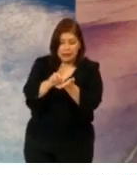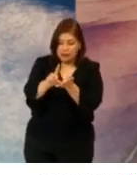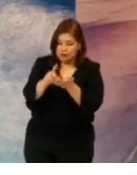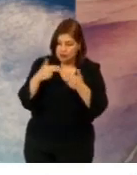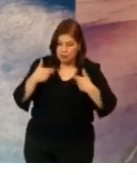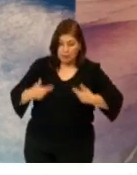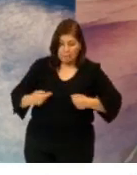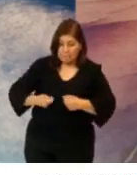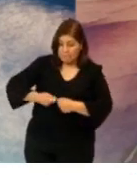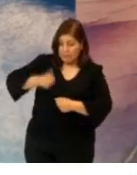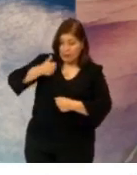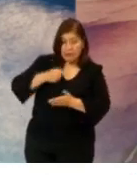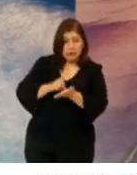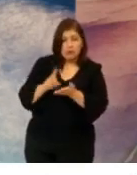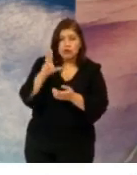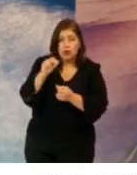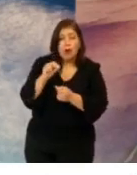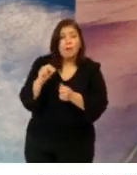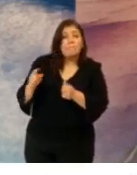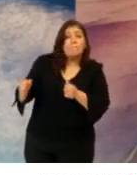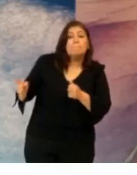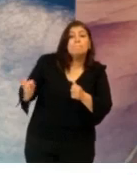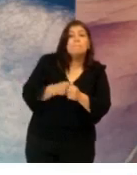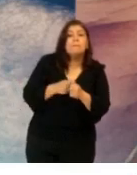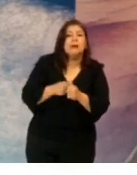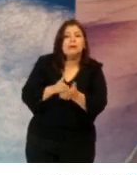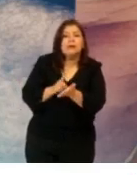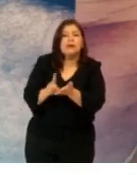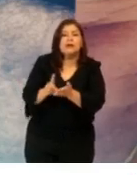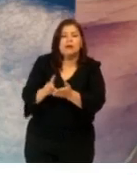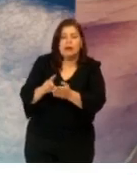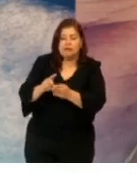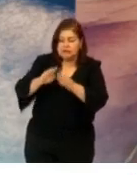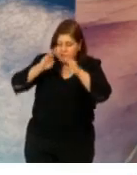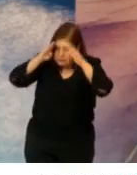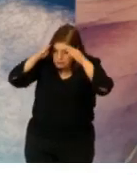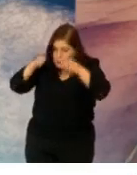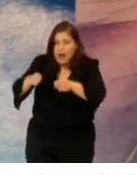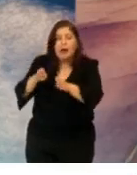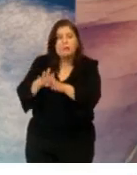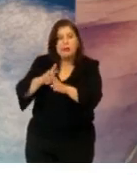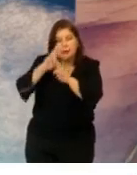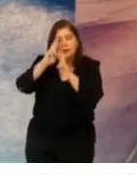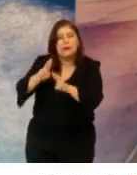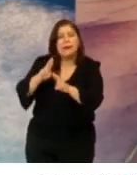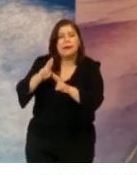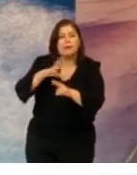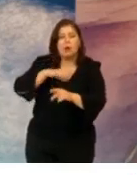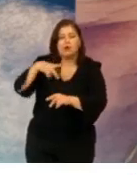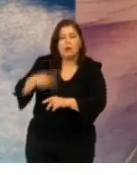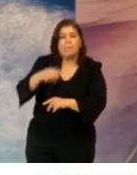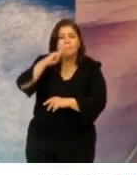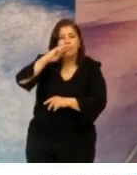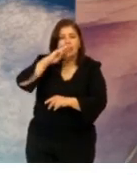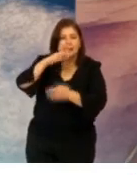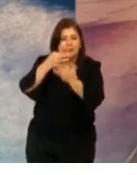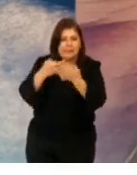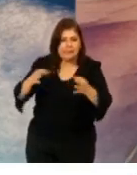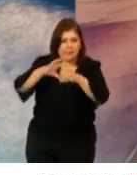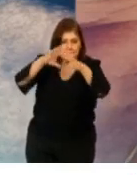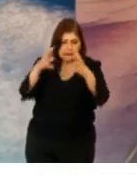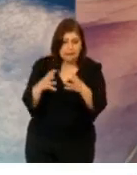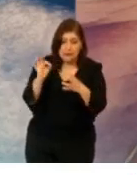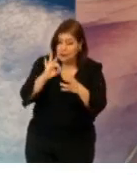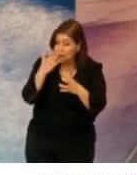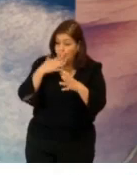derechos son los derechos de la Pachamama, de la tierra. Porque si no hay planeta, no hay derechos. Desde el punto de